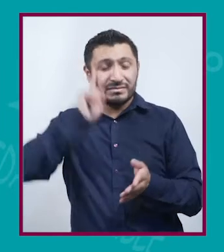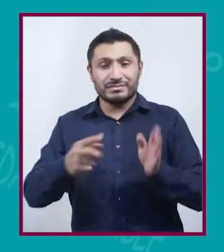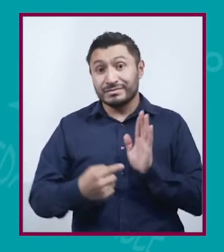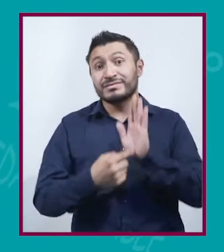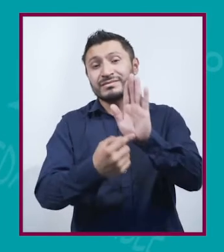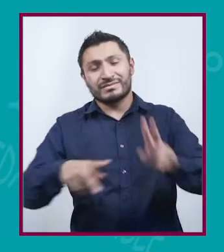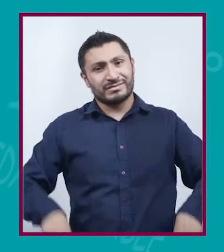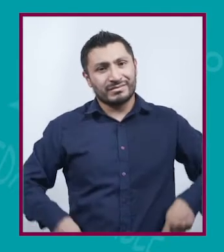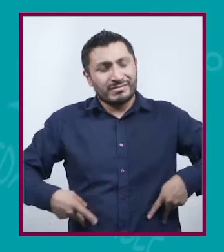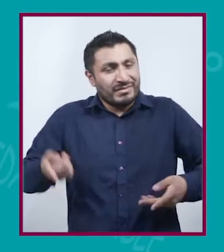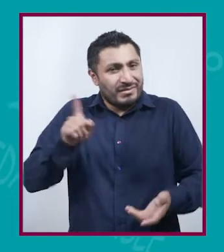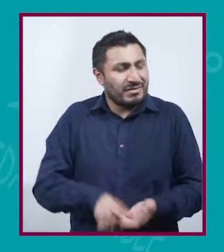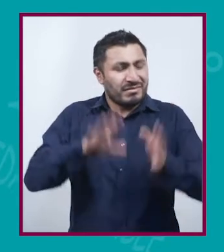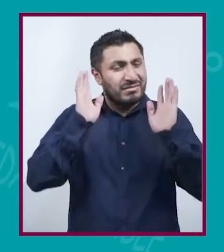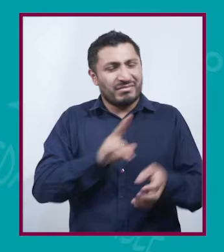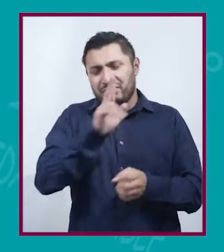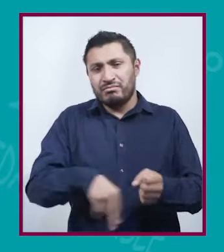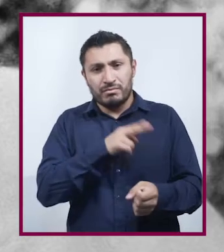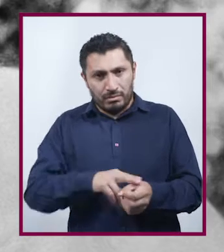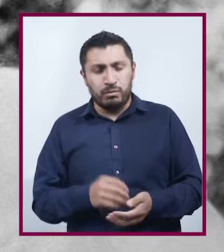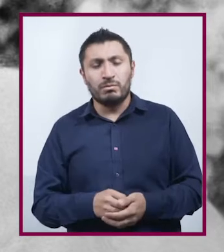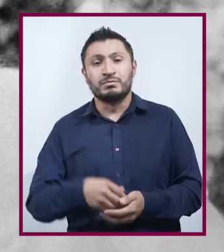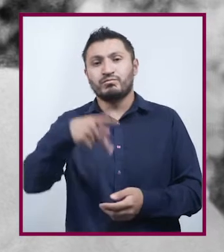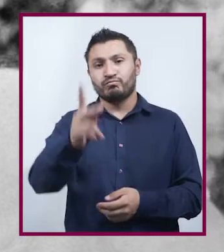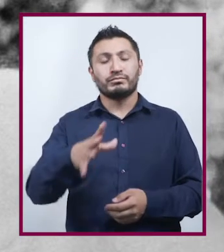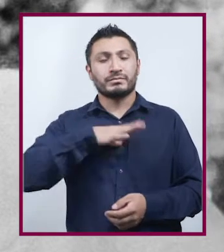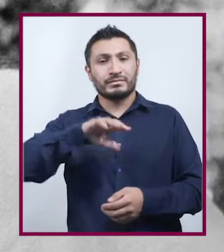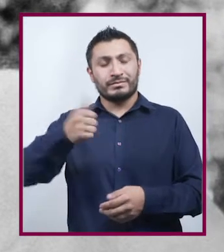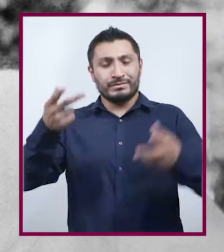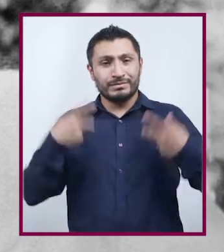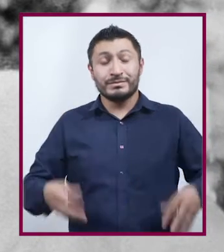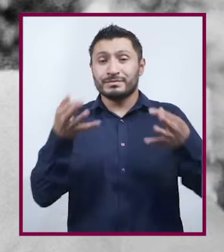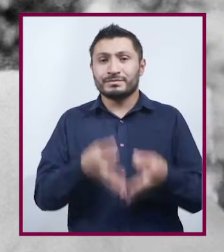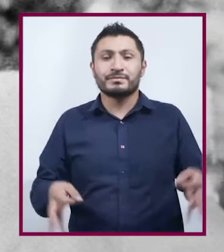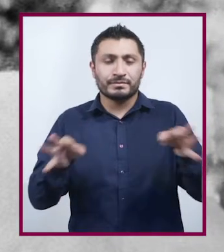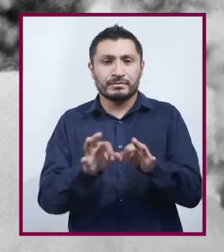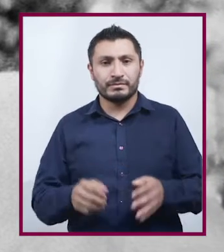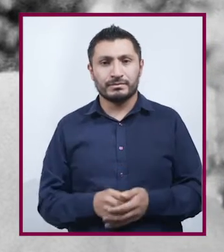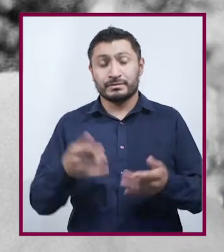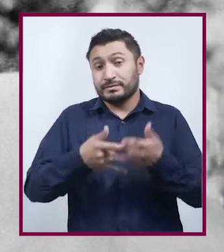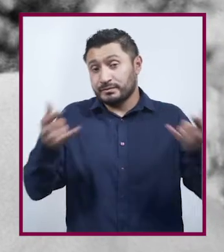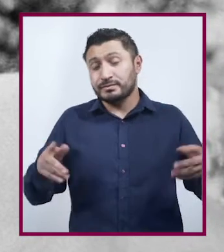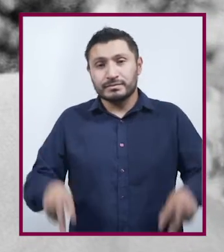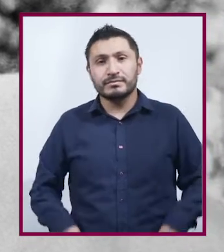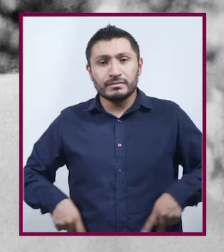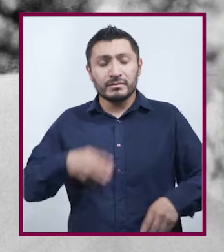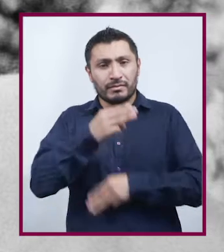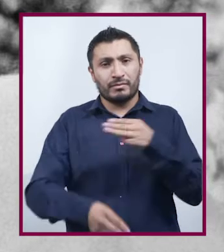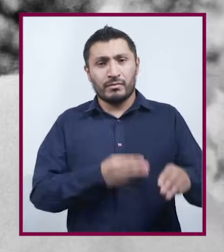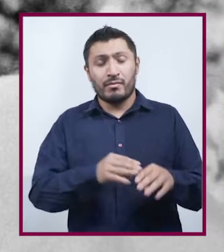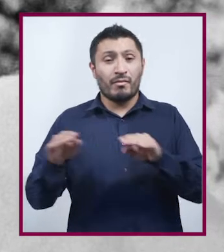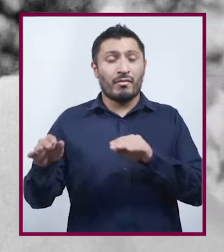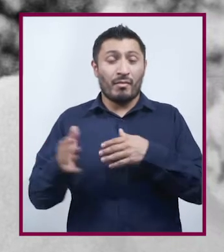pantalón ya formaba parte de su indumentaria diaria. Pero hay otra persona muy importante en la historia del pantalón y del mundo de